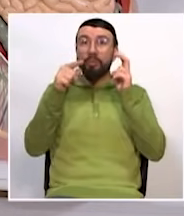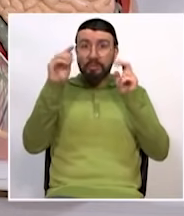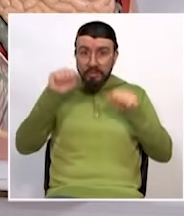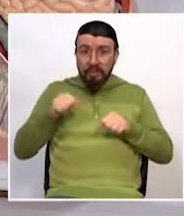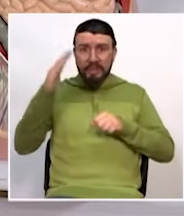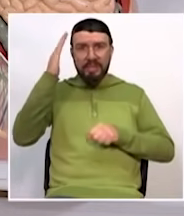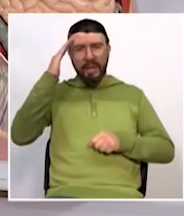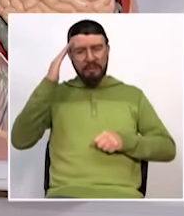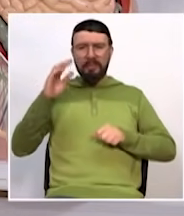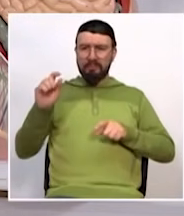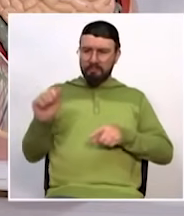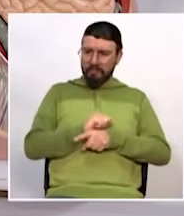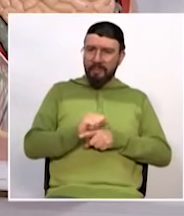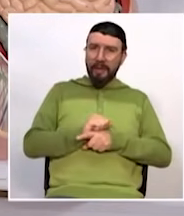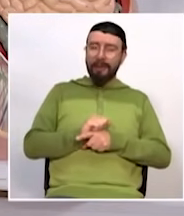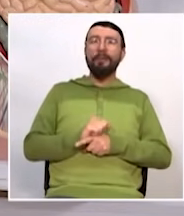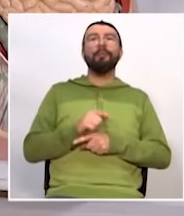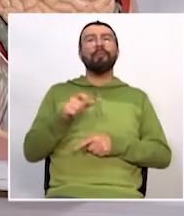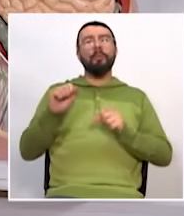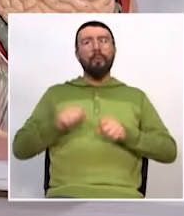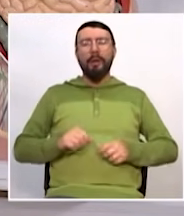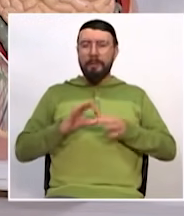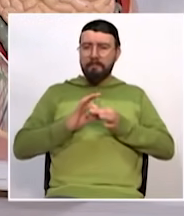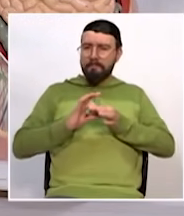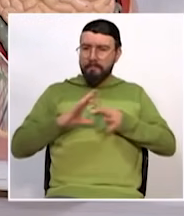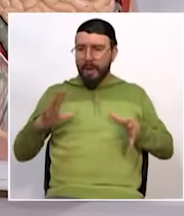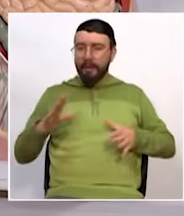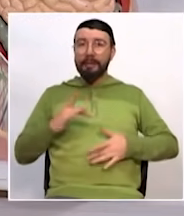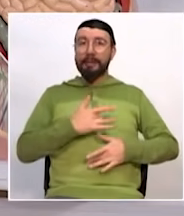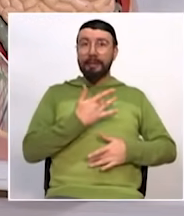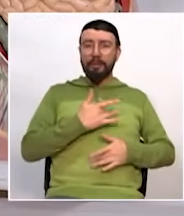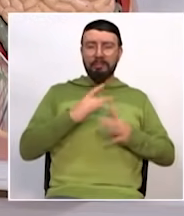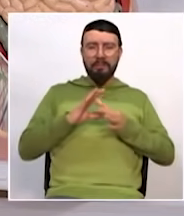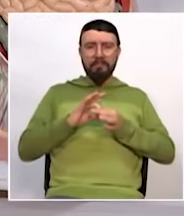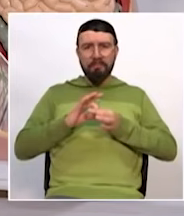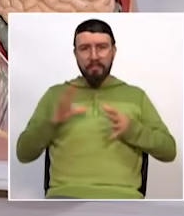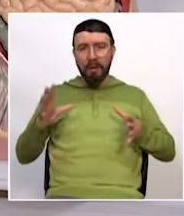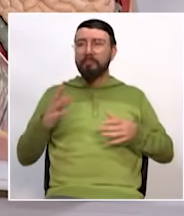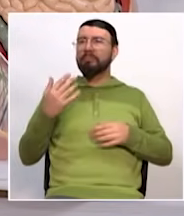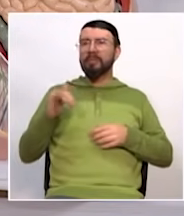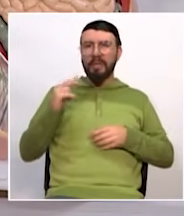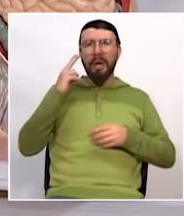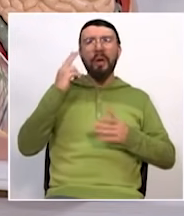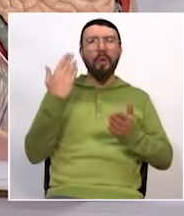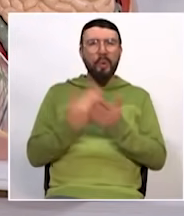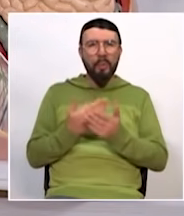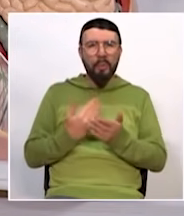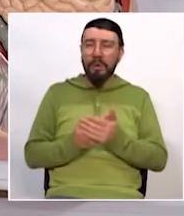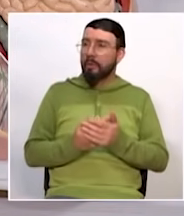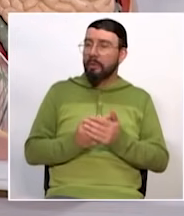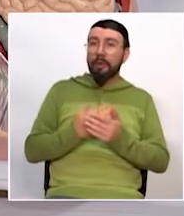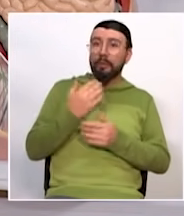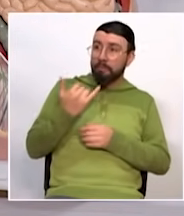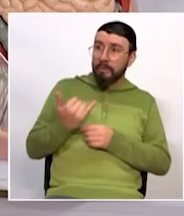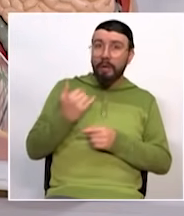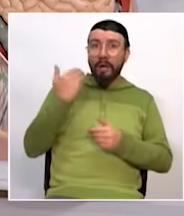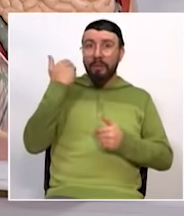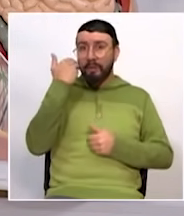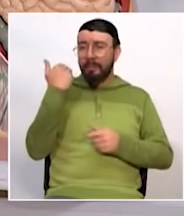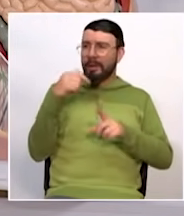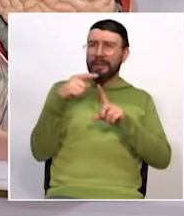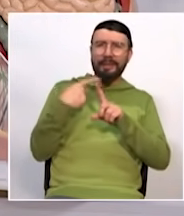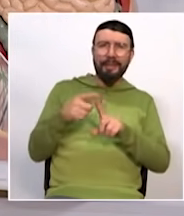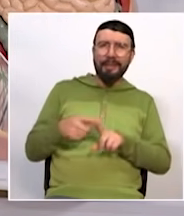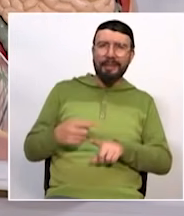usted puede desconectar los síntomas porque está comprobado que la mayor parte de las enfermedades que